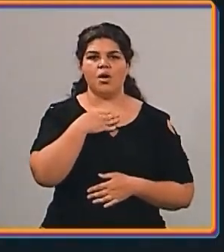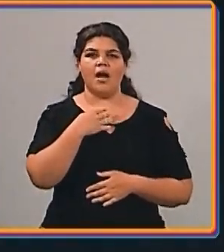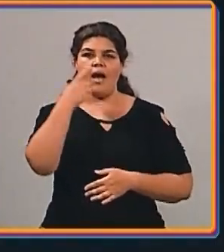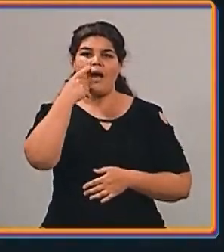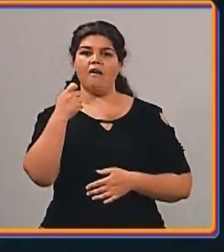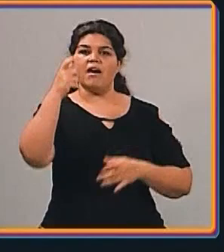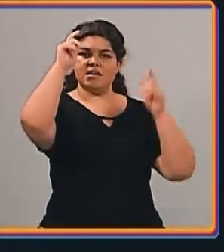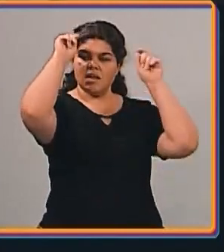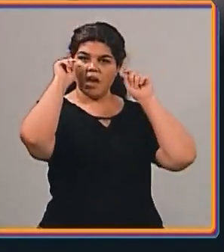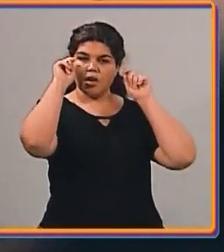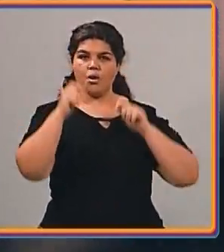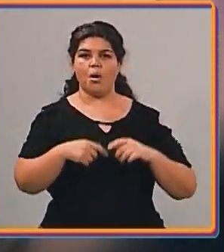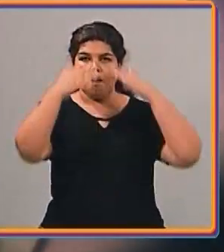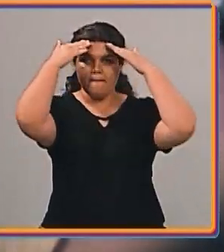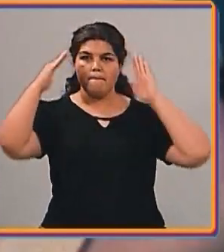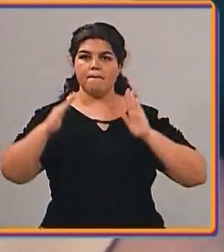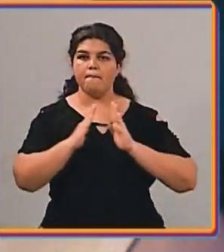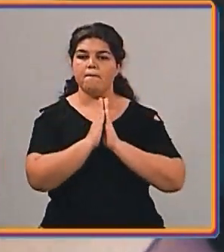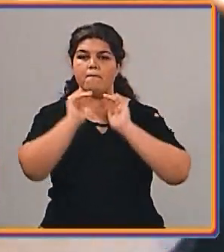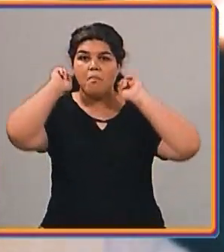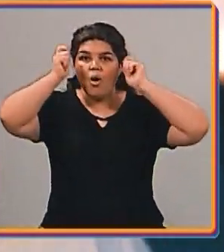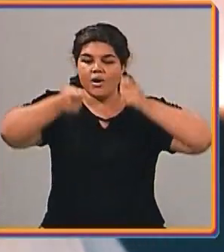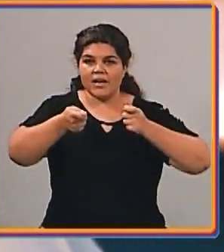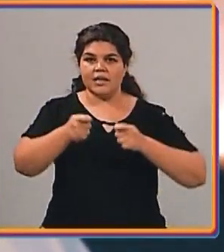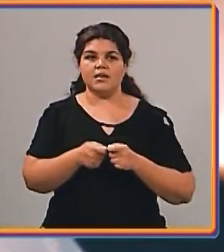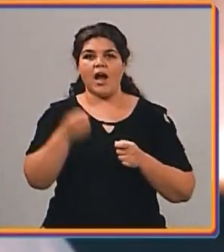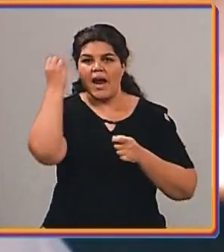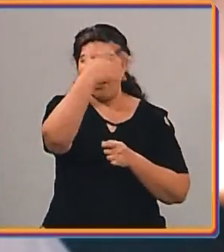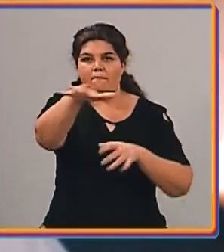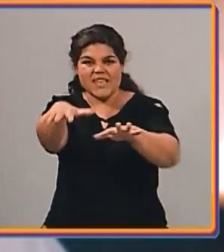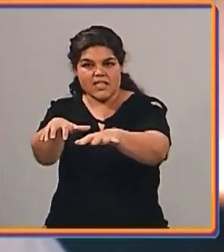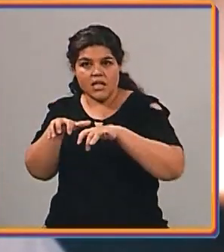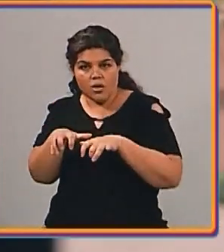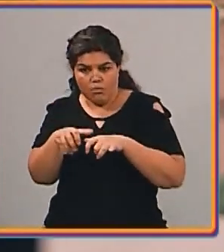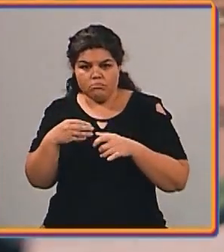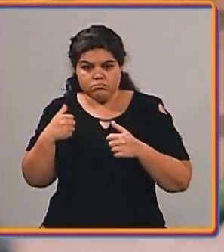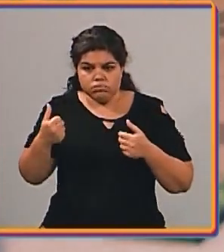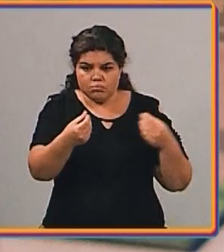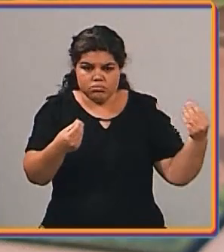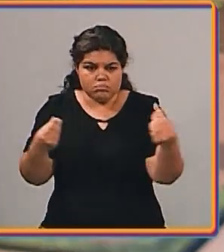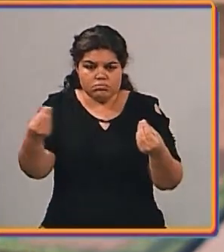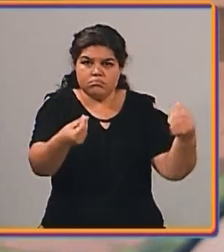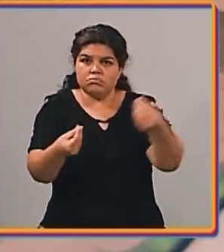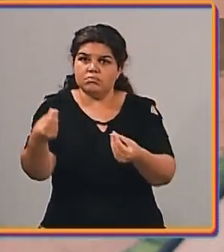alcanzar la victoria. Con respecto a este punto, Carcassonne introdujo otra novedad.